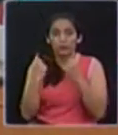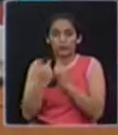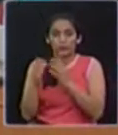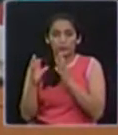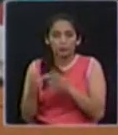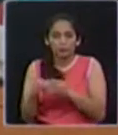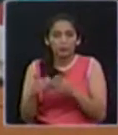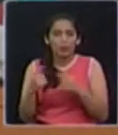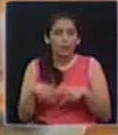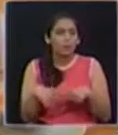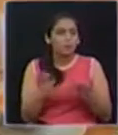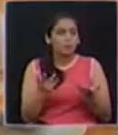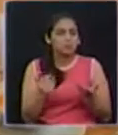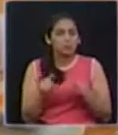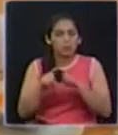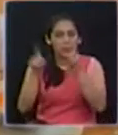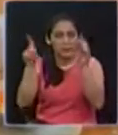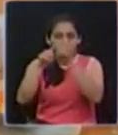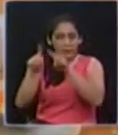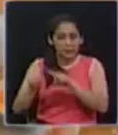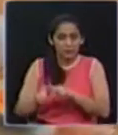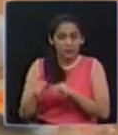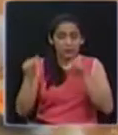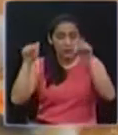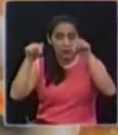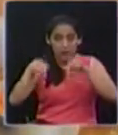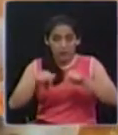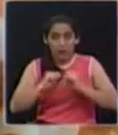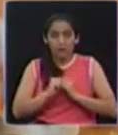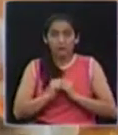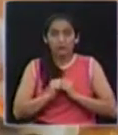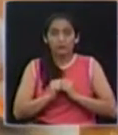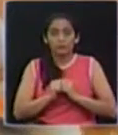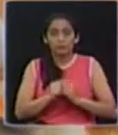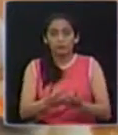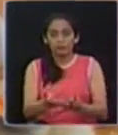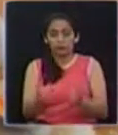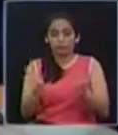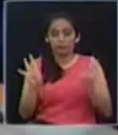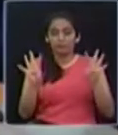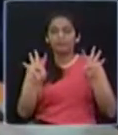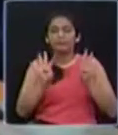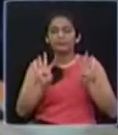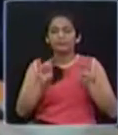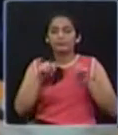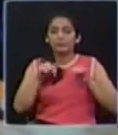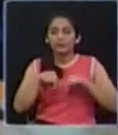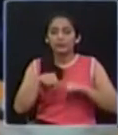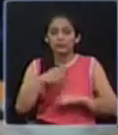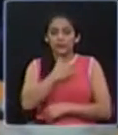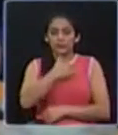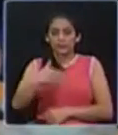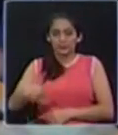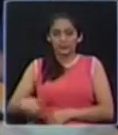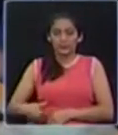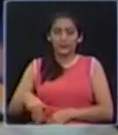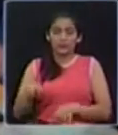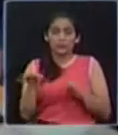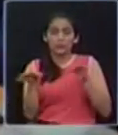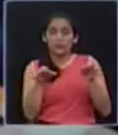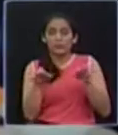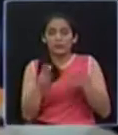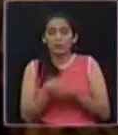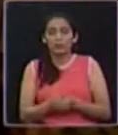profesionales y sectores empresariales recibían de parte del presidente del Consejo Nacional Electoral una meticulosa exposición de cómo se dieron